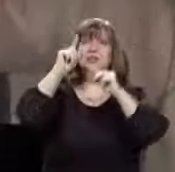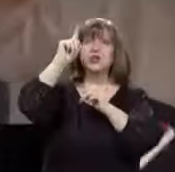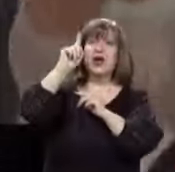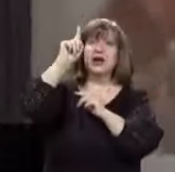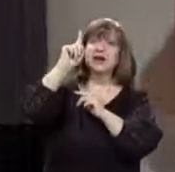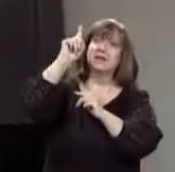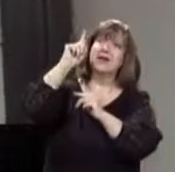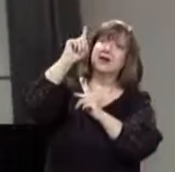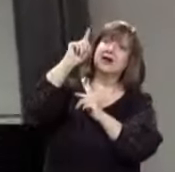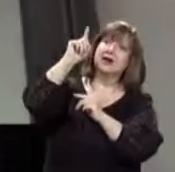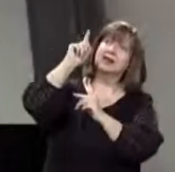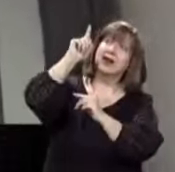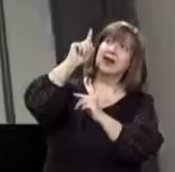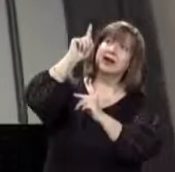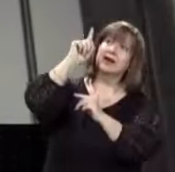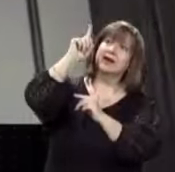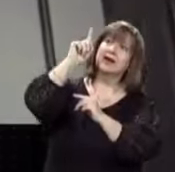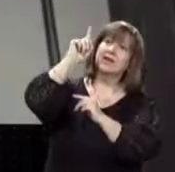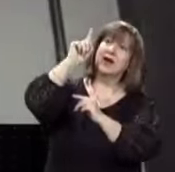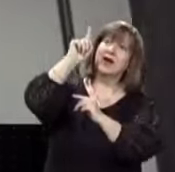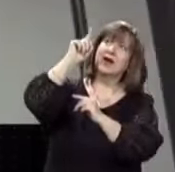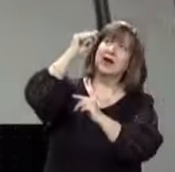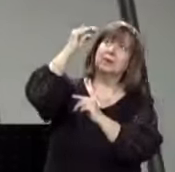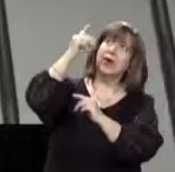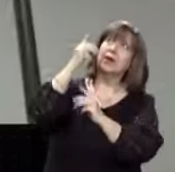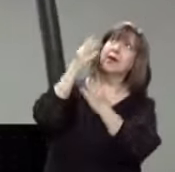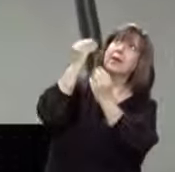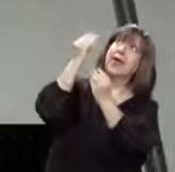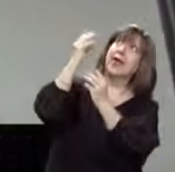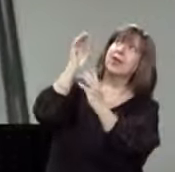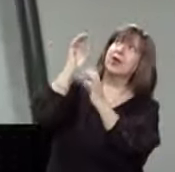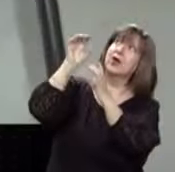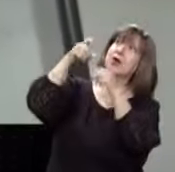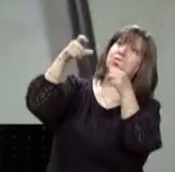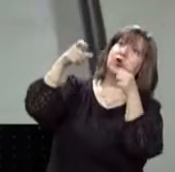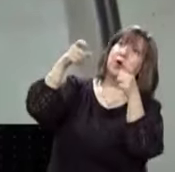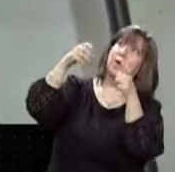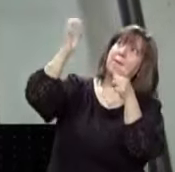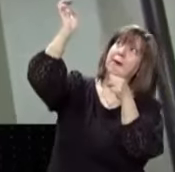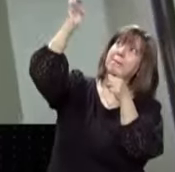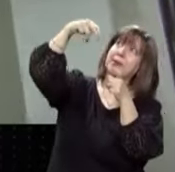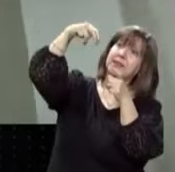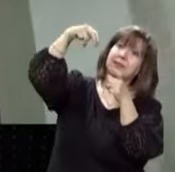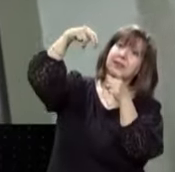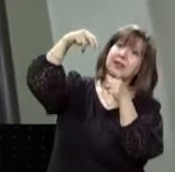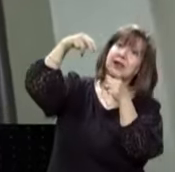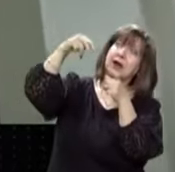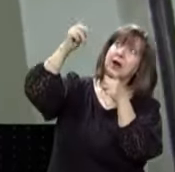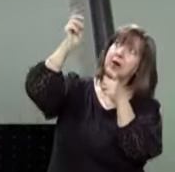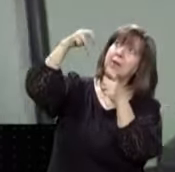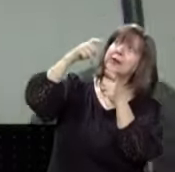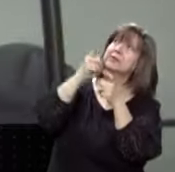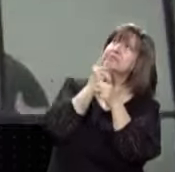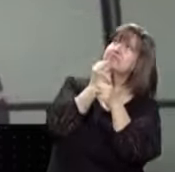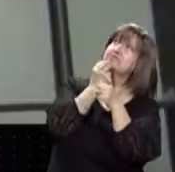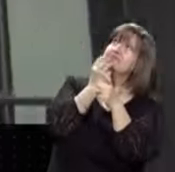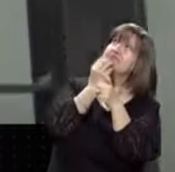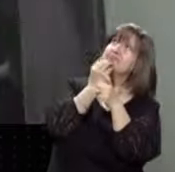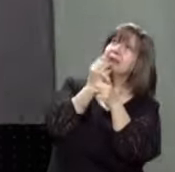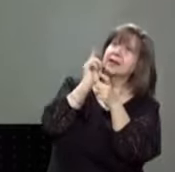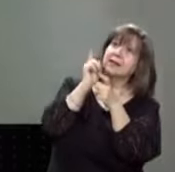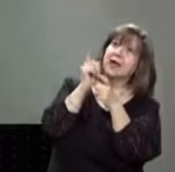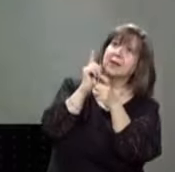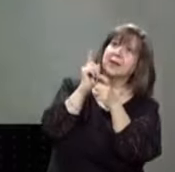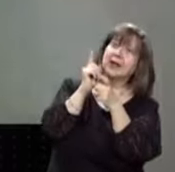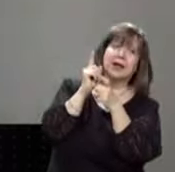podemos mostrar, porque por el miedo también a que los delincuentes se metan por el tema de las rejas, por el techo, digo, directamente.